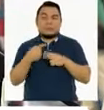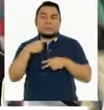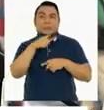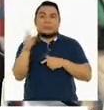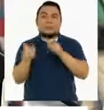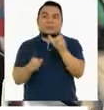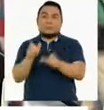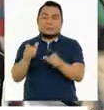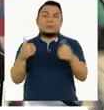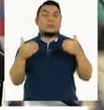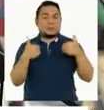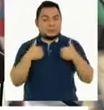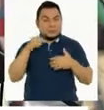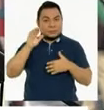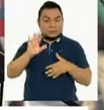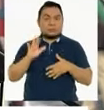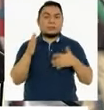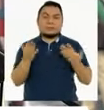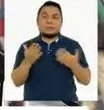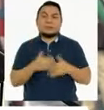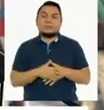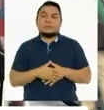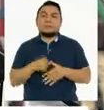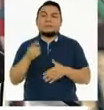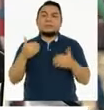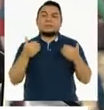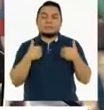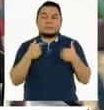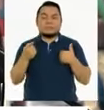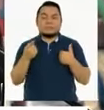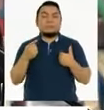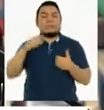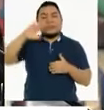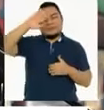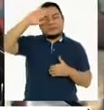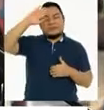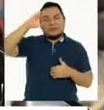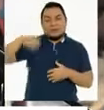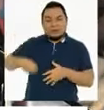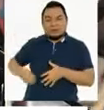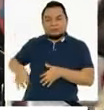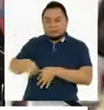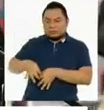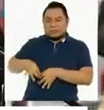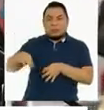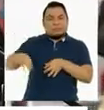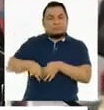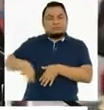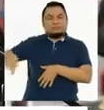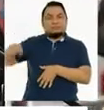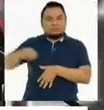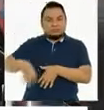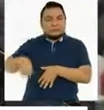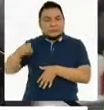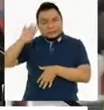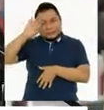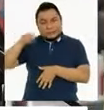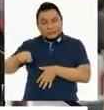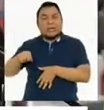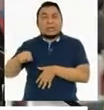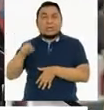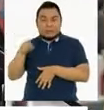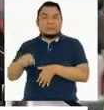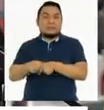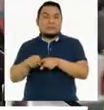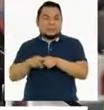aquellos pacientes que están con hemodiálisis, a quienes se les aplica hemodiálisis por los problemas renales